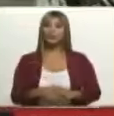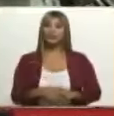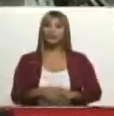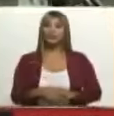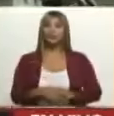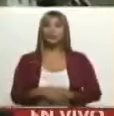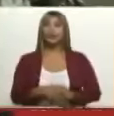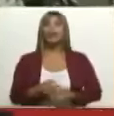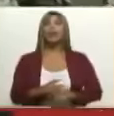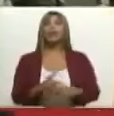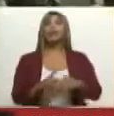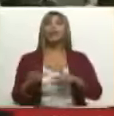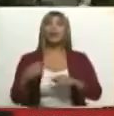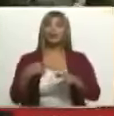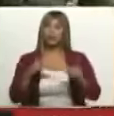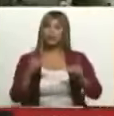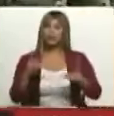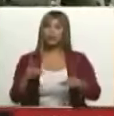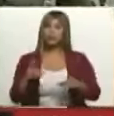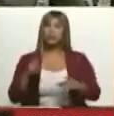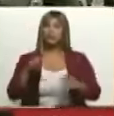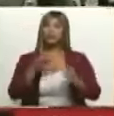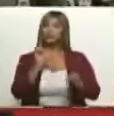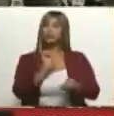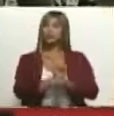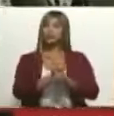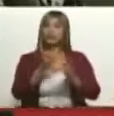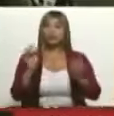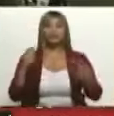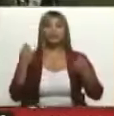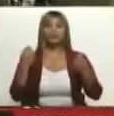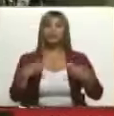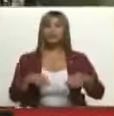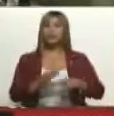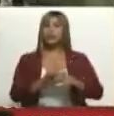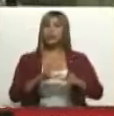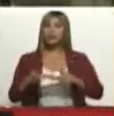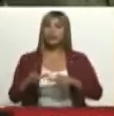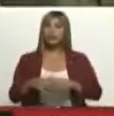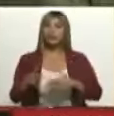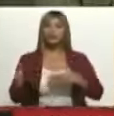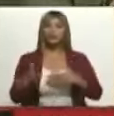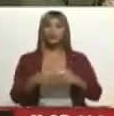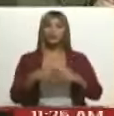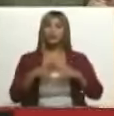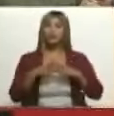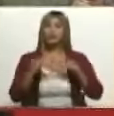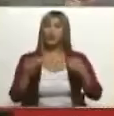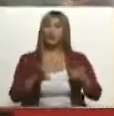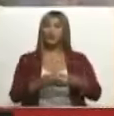ya podemos decir, Tocuyito está cerrado. Todas las estructuras criminales